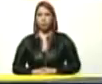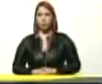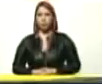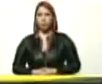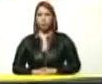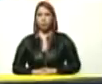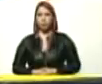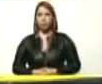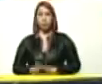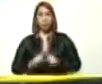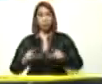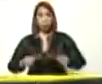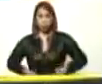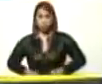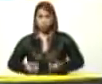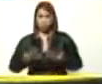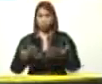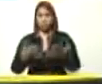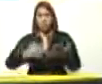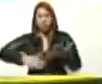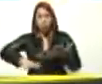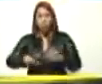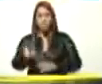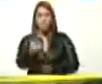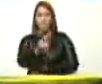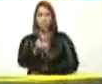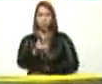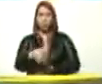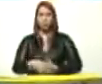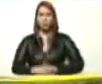para llegar a todo el territorio nacional,